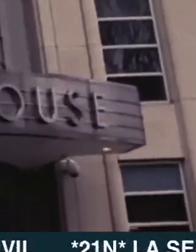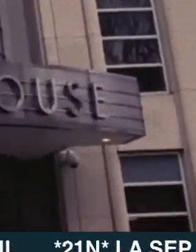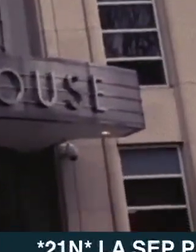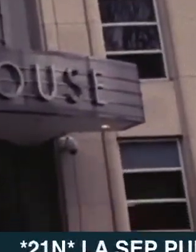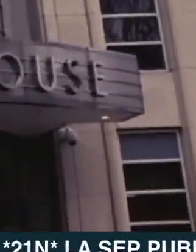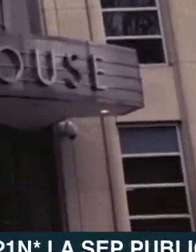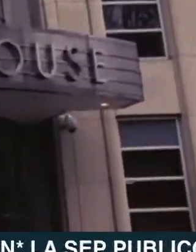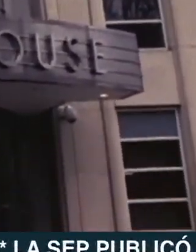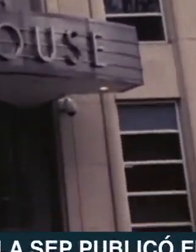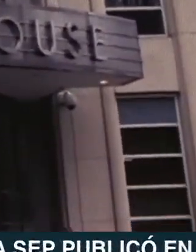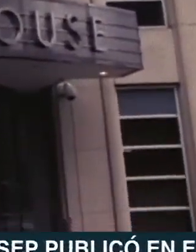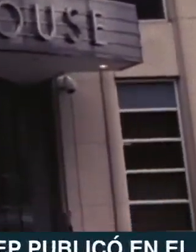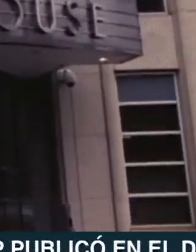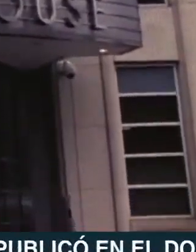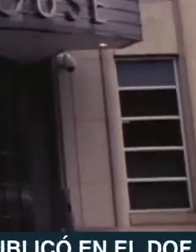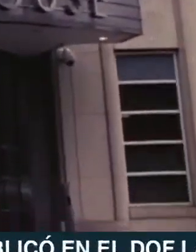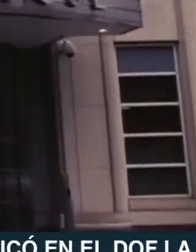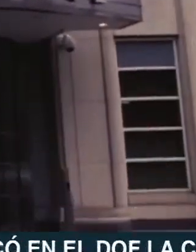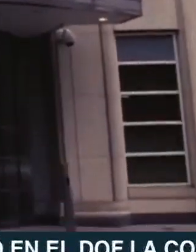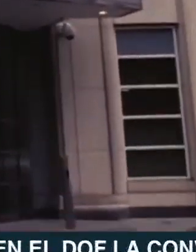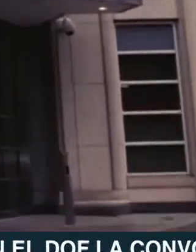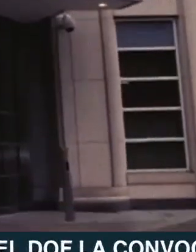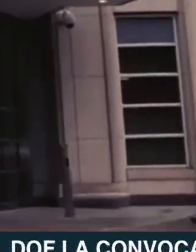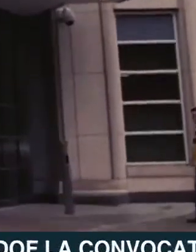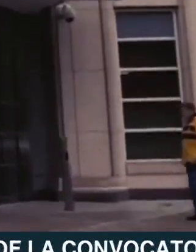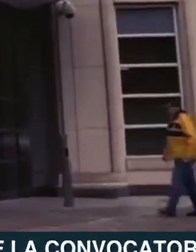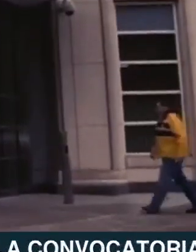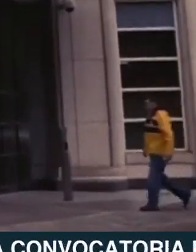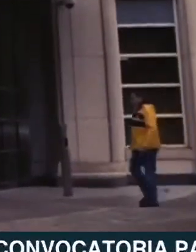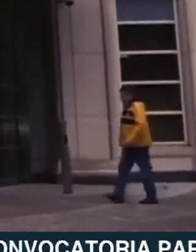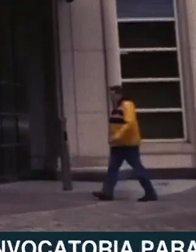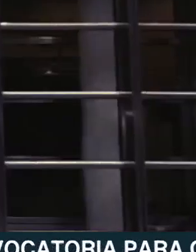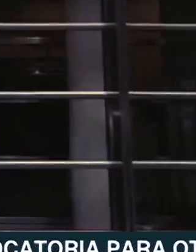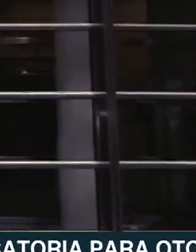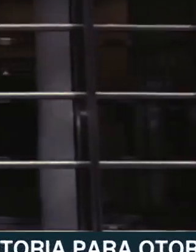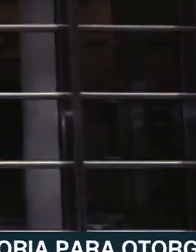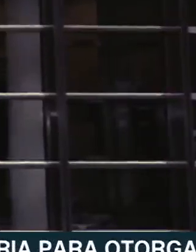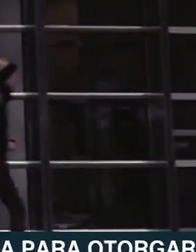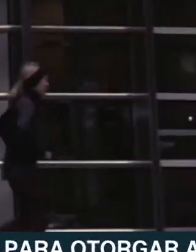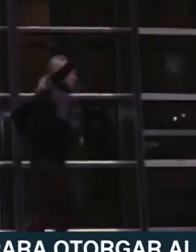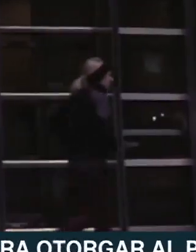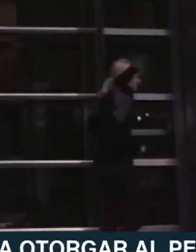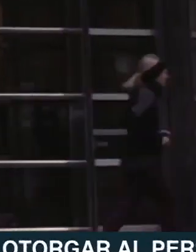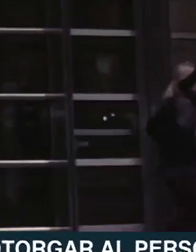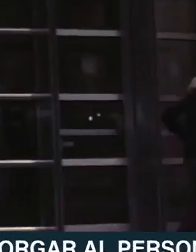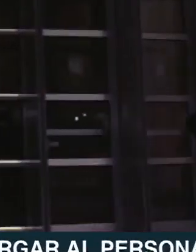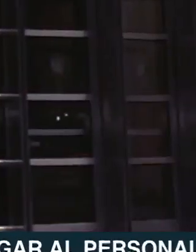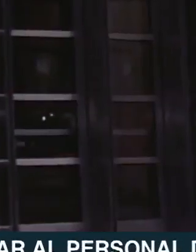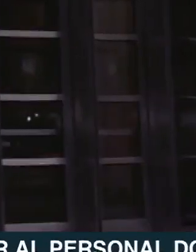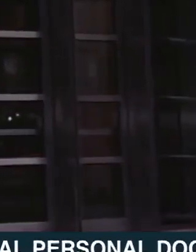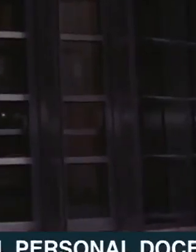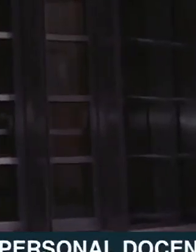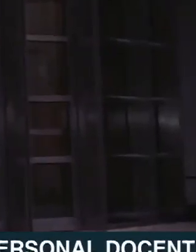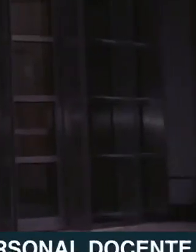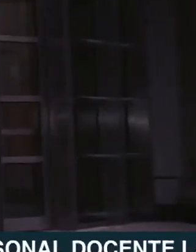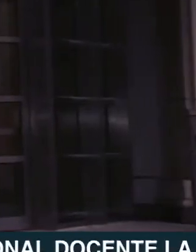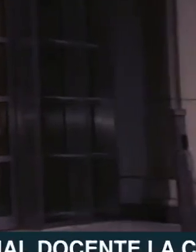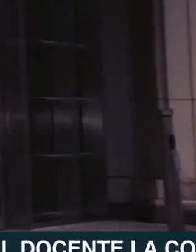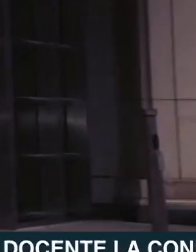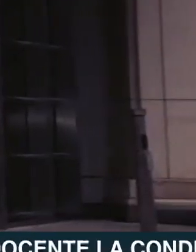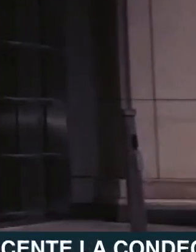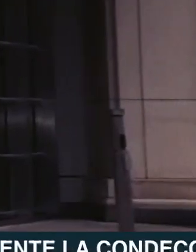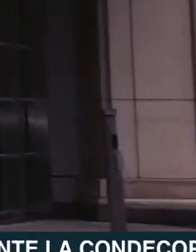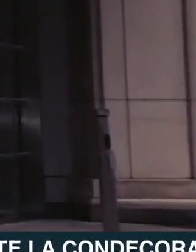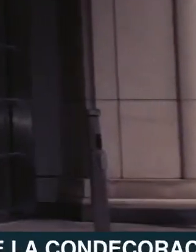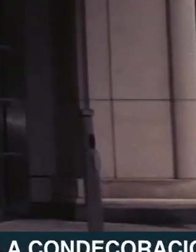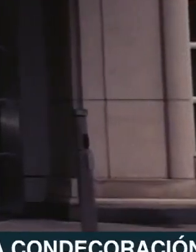se le acusa, porque el presidente Calderón enfrentó e inició una lucha contra la